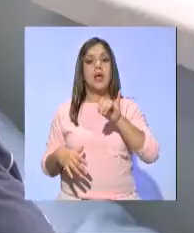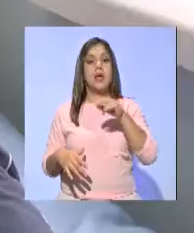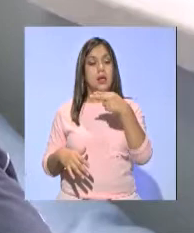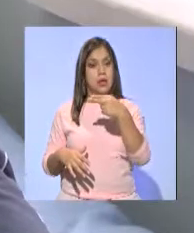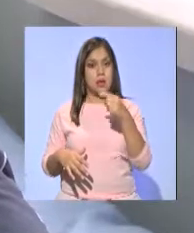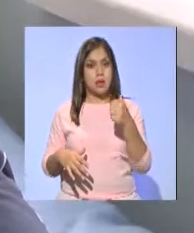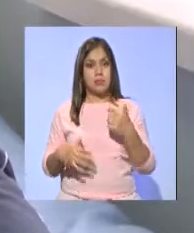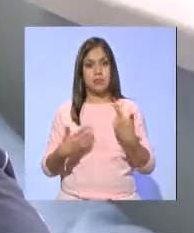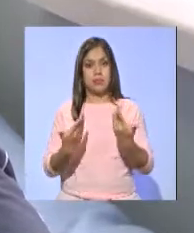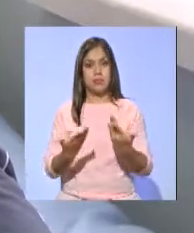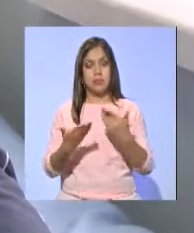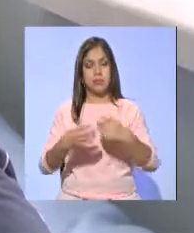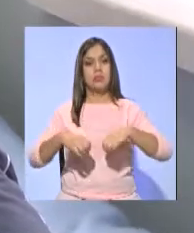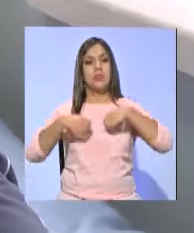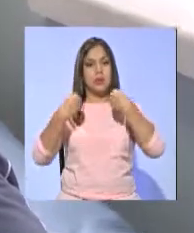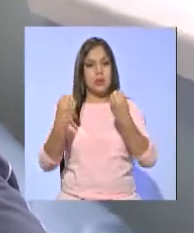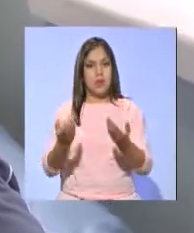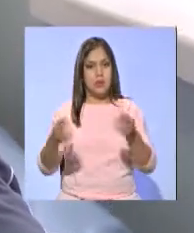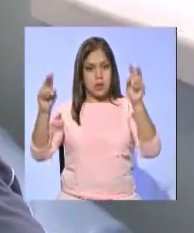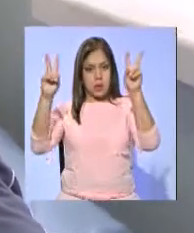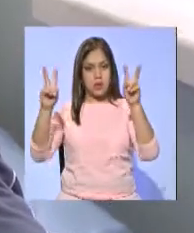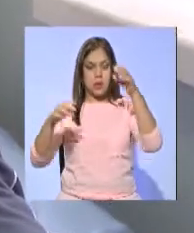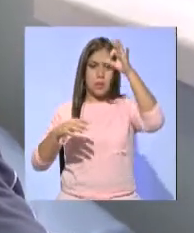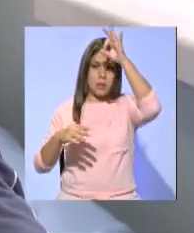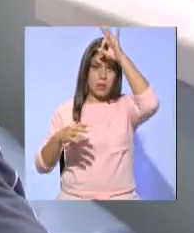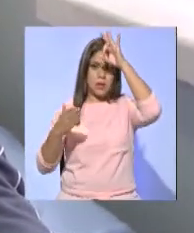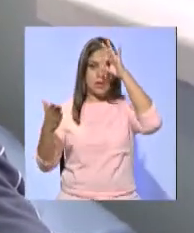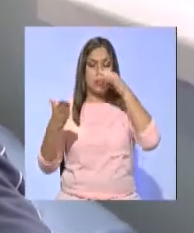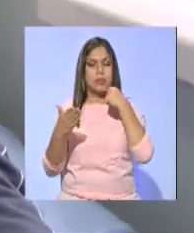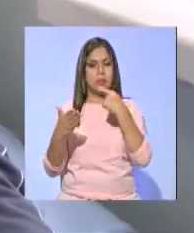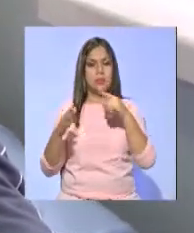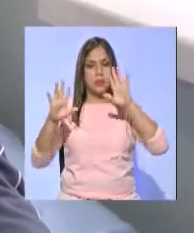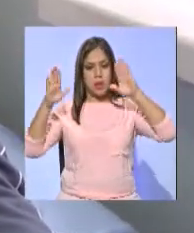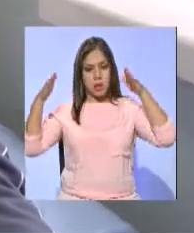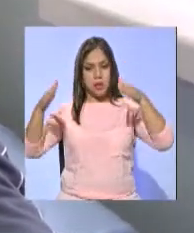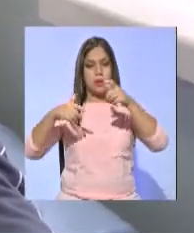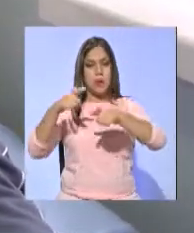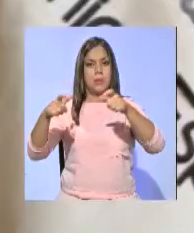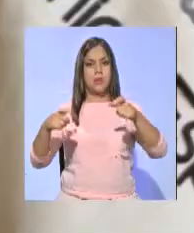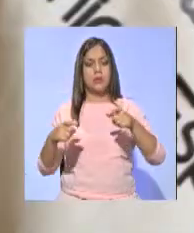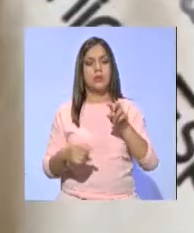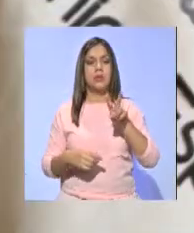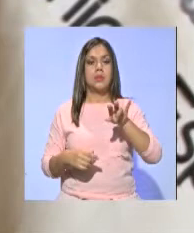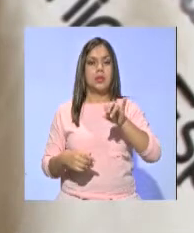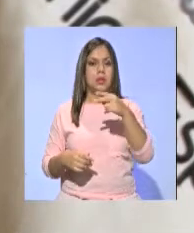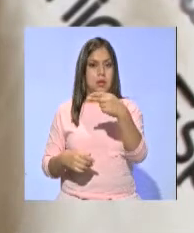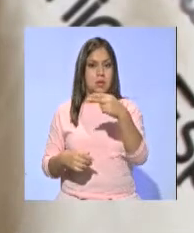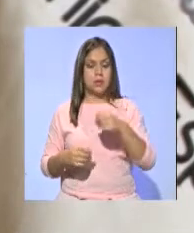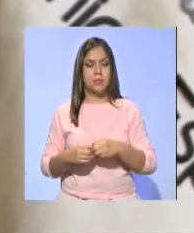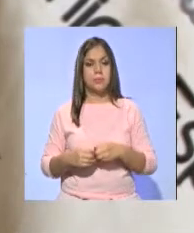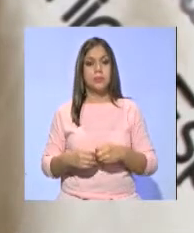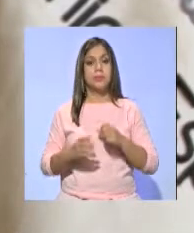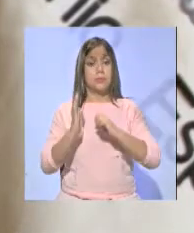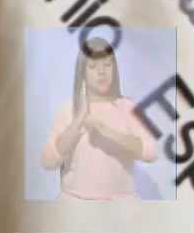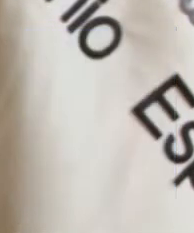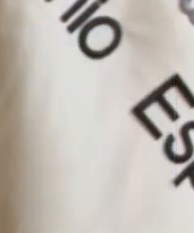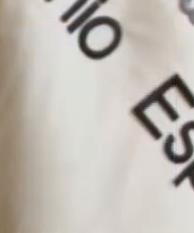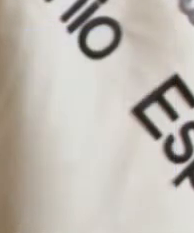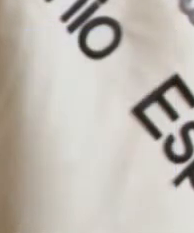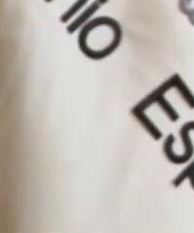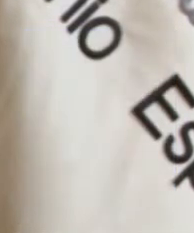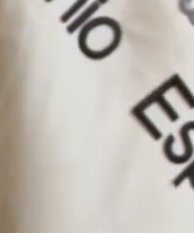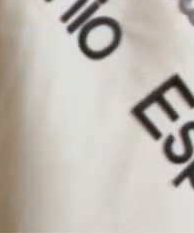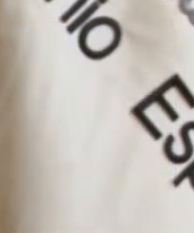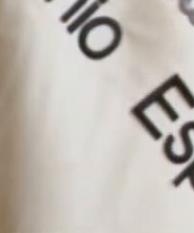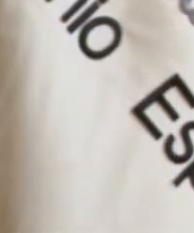pasa a los centros de atención integral de las clínicas que se denominan atención a personas con VIH. El Ministerio de Salud desde hace varios años tiene